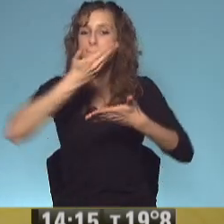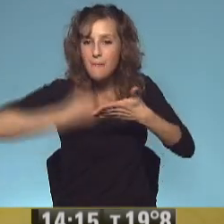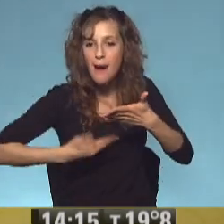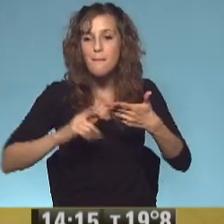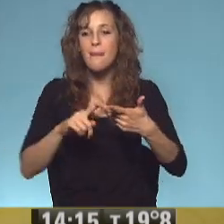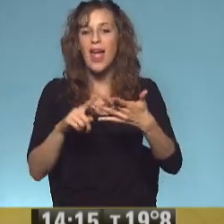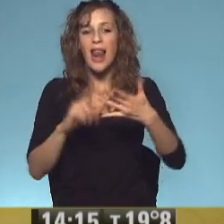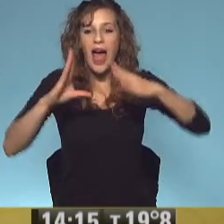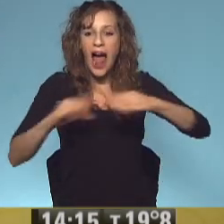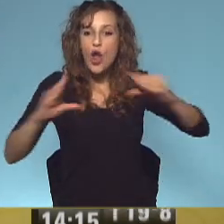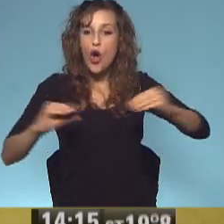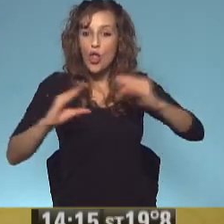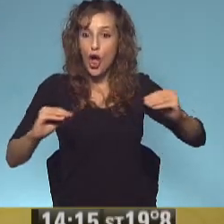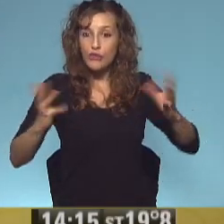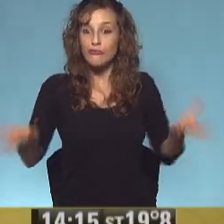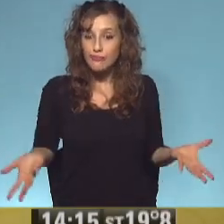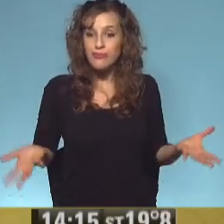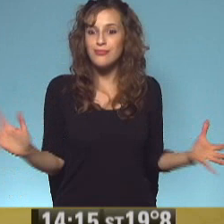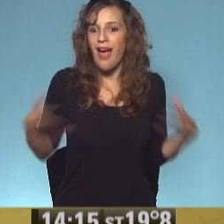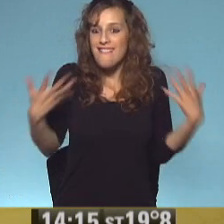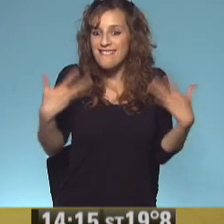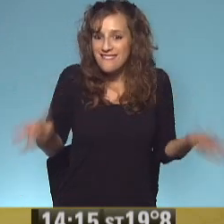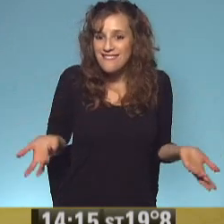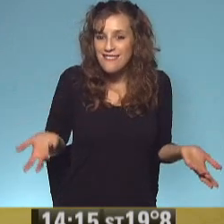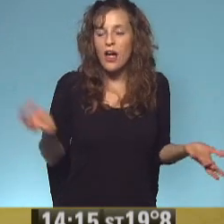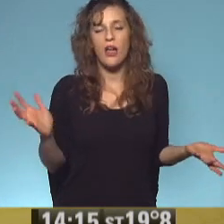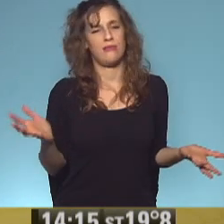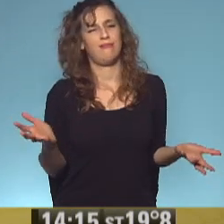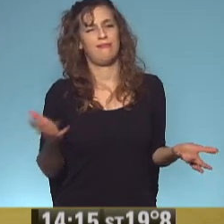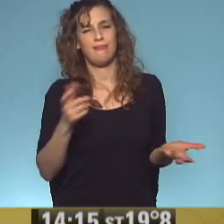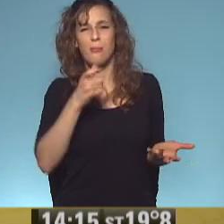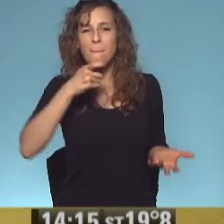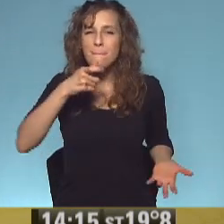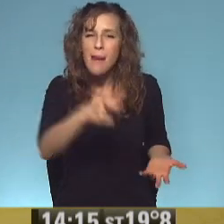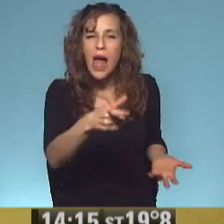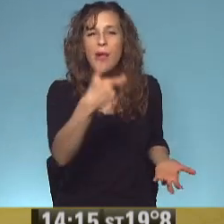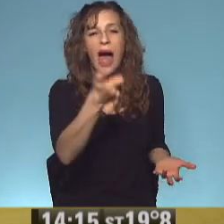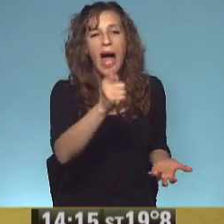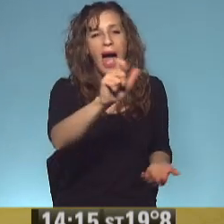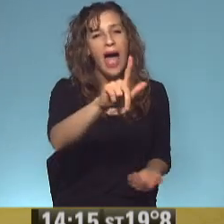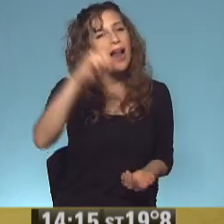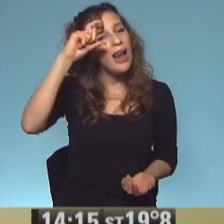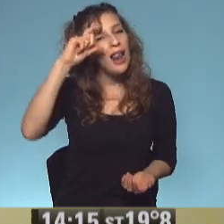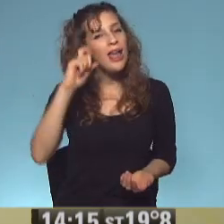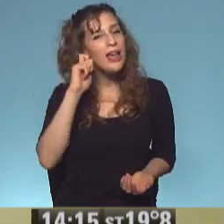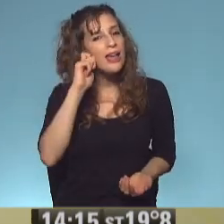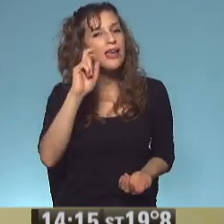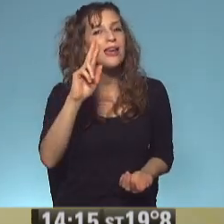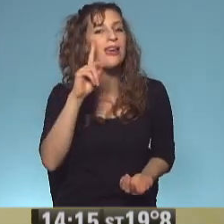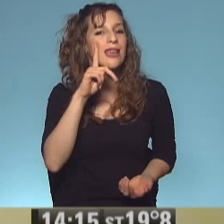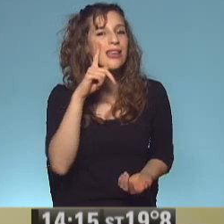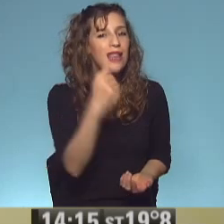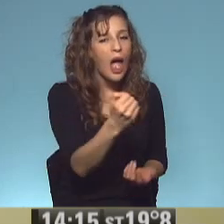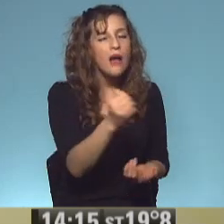¡Qué alegría! ¿La alegría es blanca? ¿Pero cómo va a ser blanca la alegría? Dije